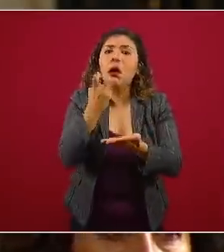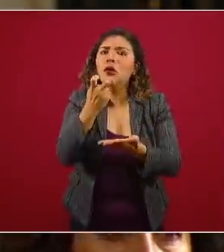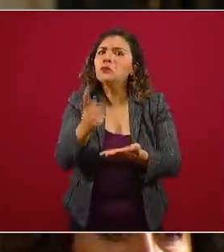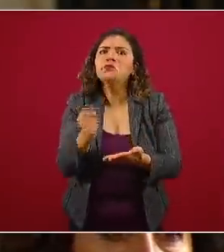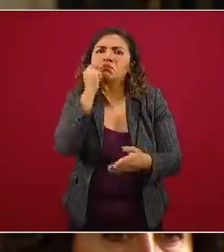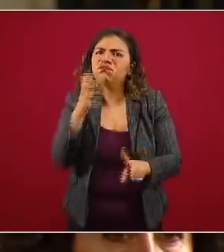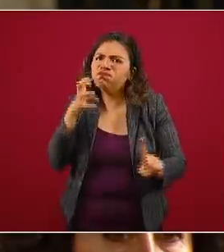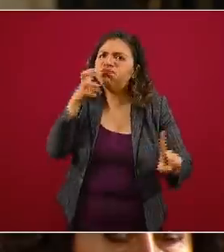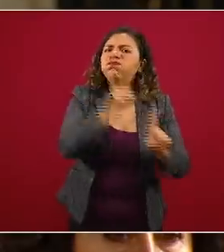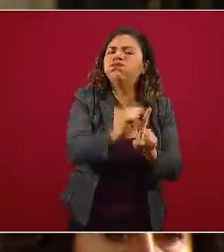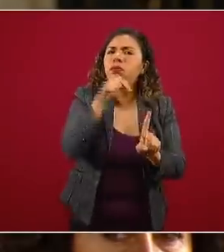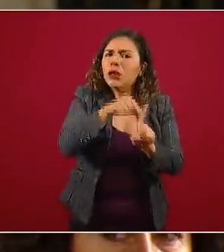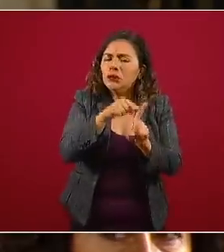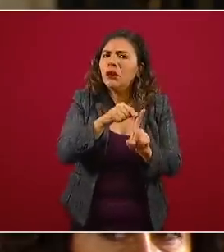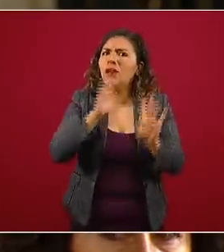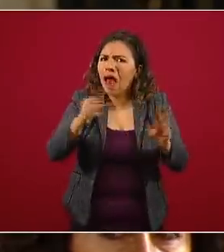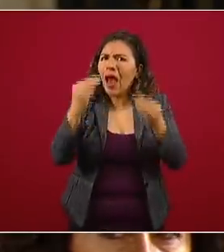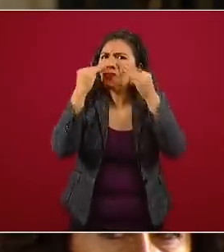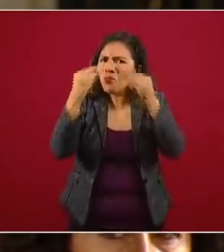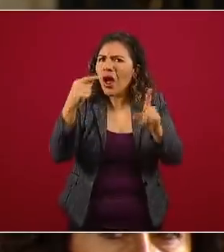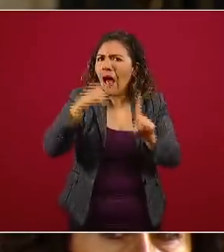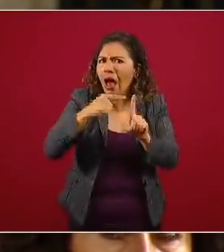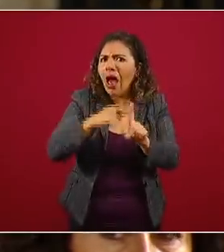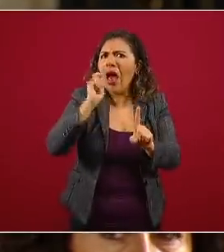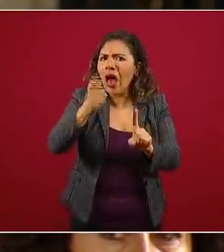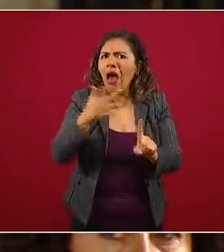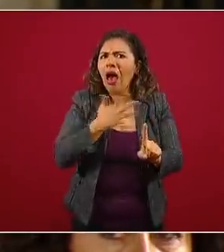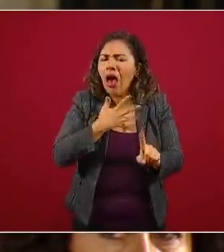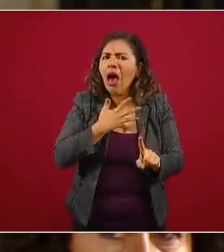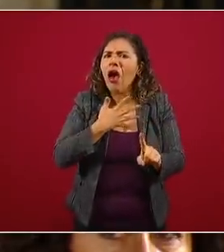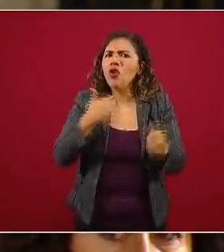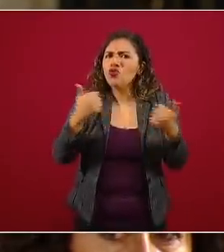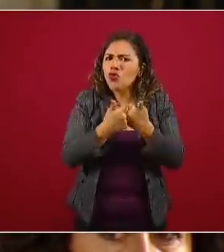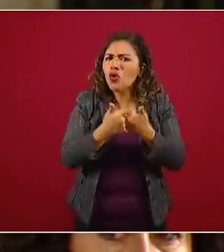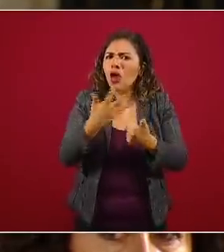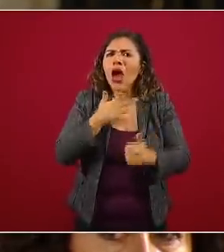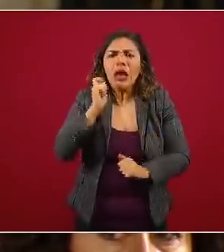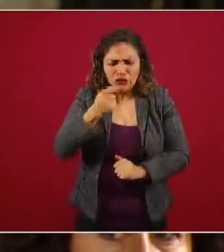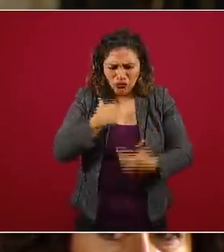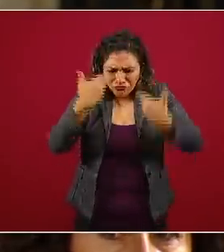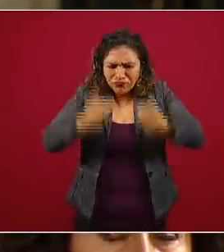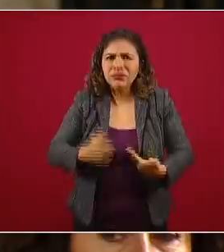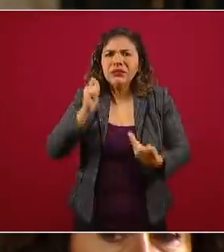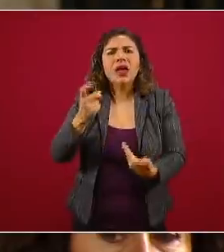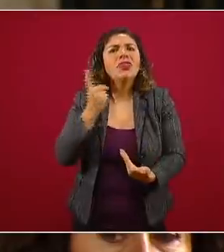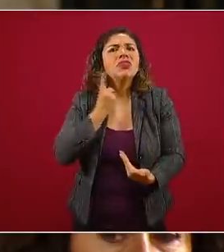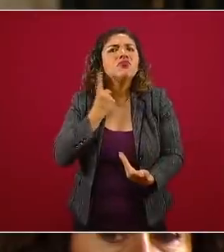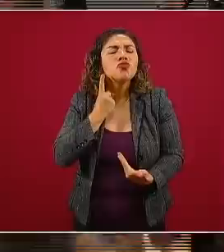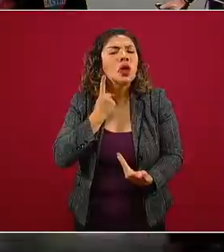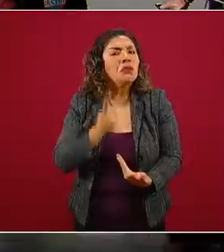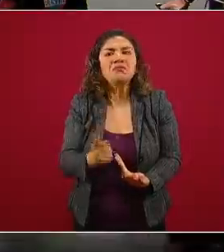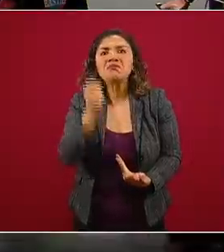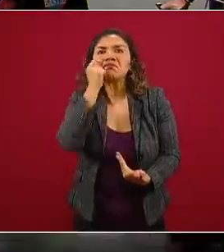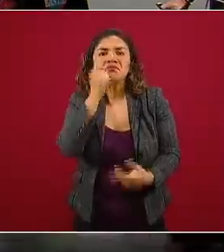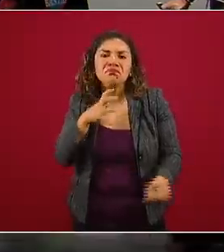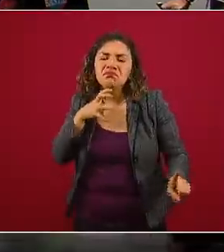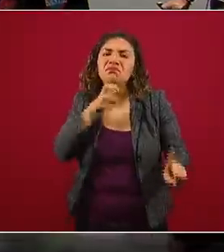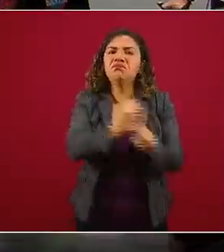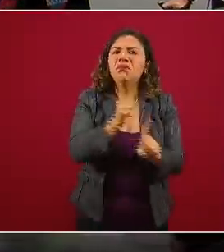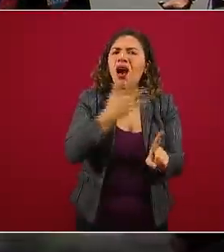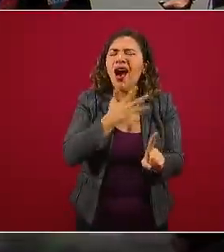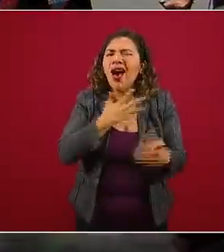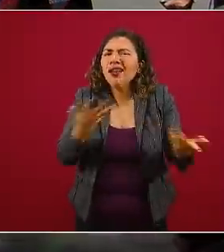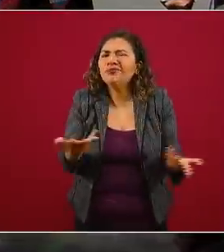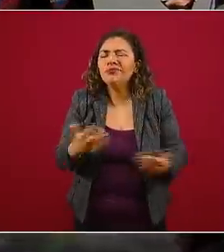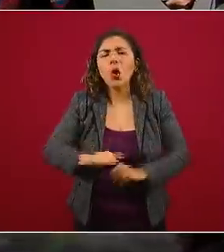pesar de que se ha comprobado que se ha manifestado que el diputado federal y aún así existe esa persecución